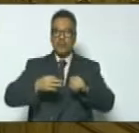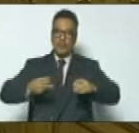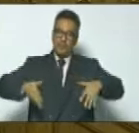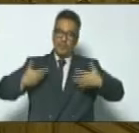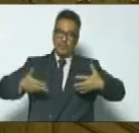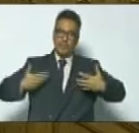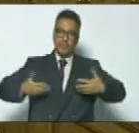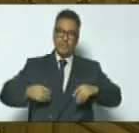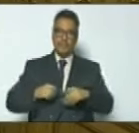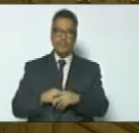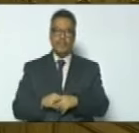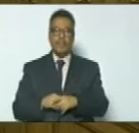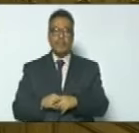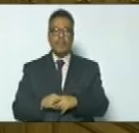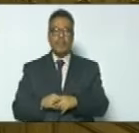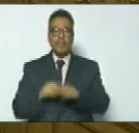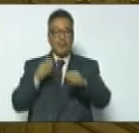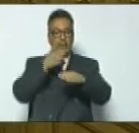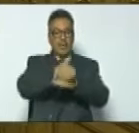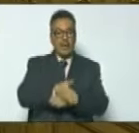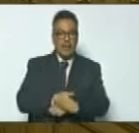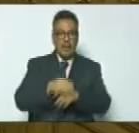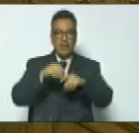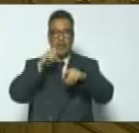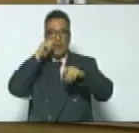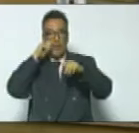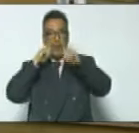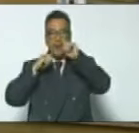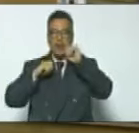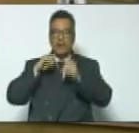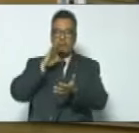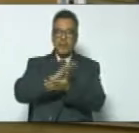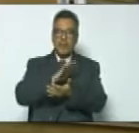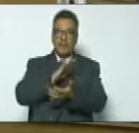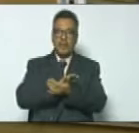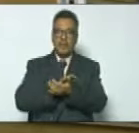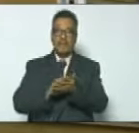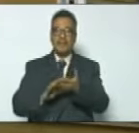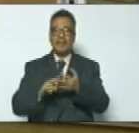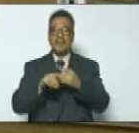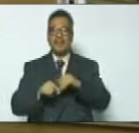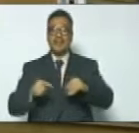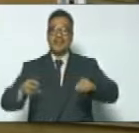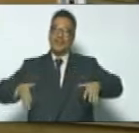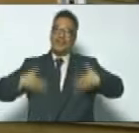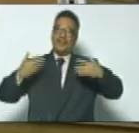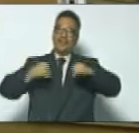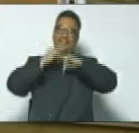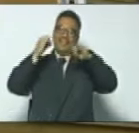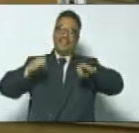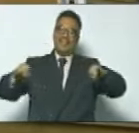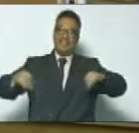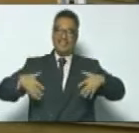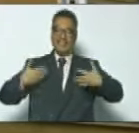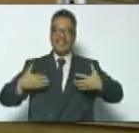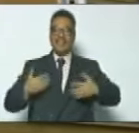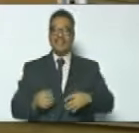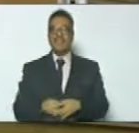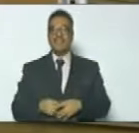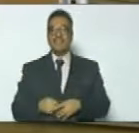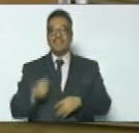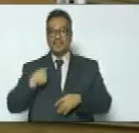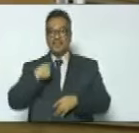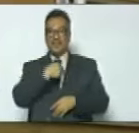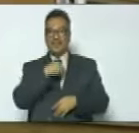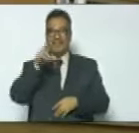emoción. Se encerraron en su cuarto, lloraron tranquilos, de felicidad. No fui